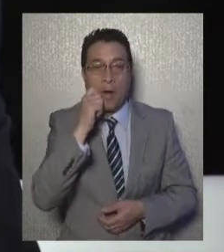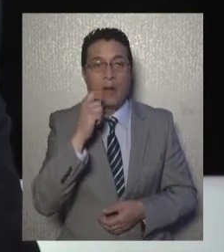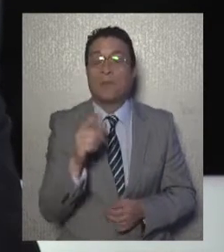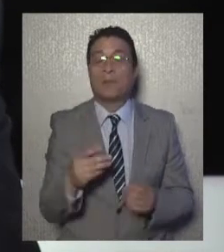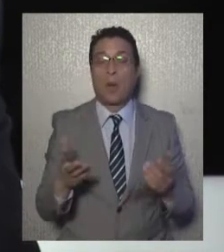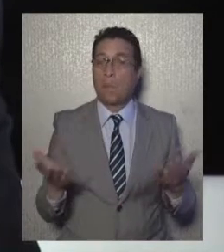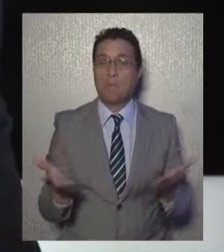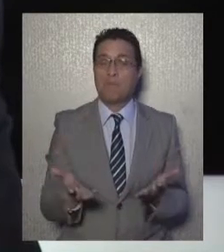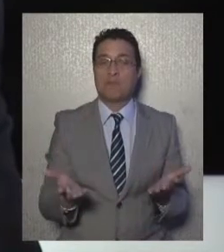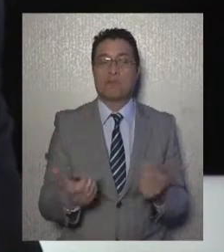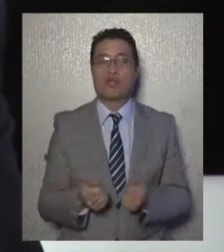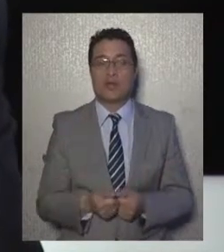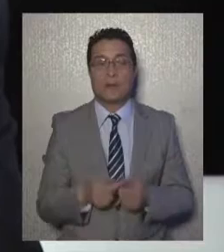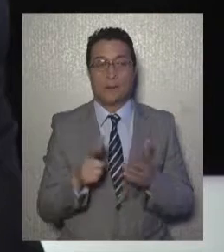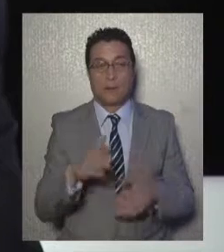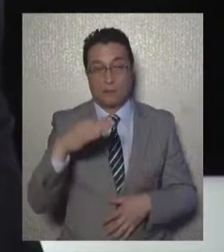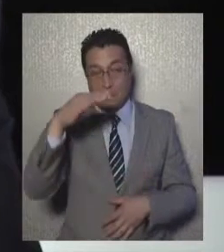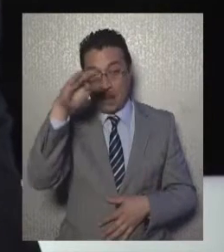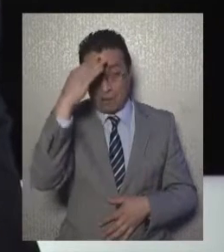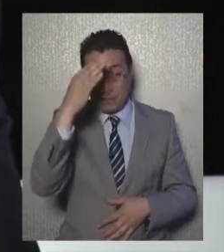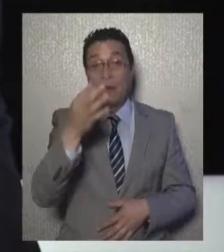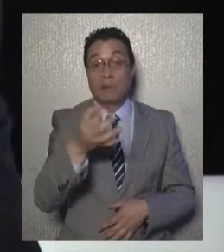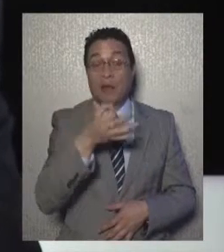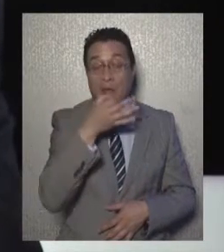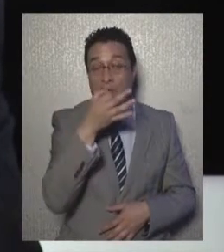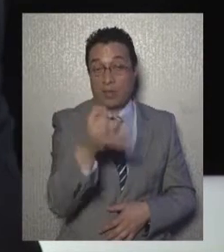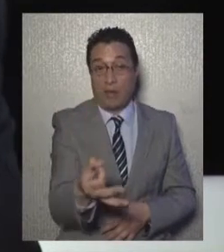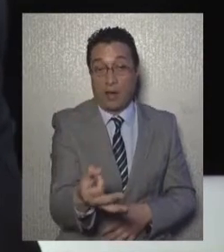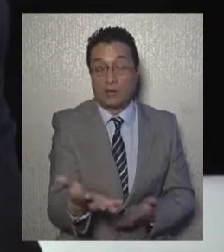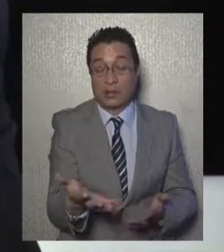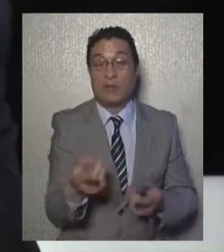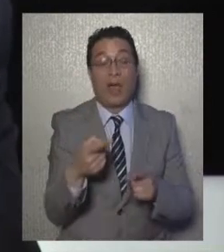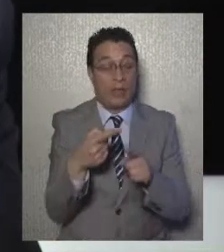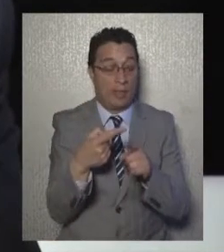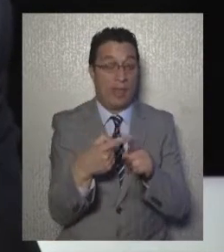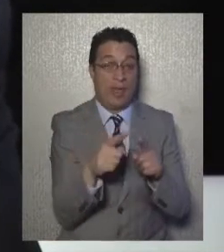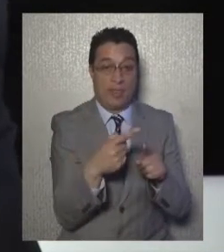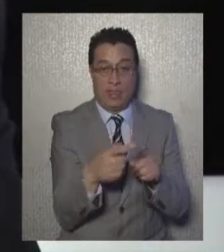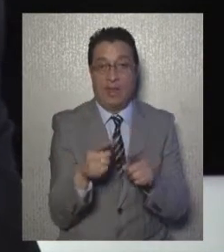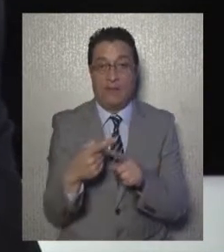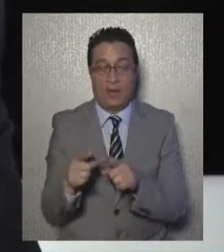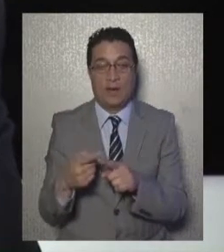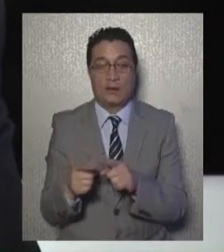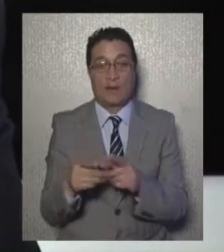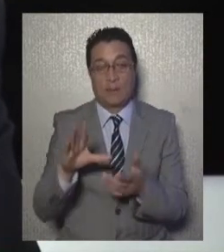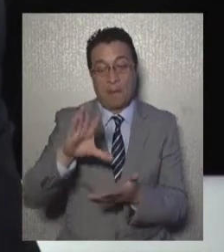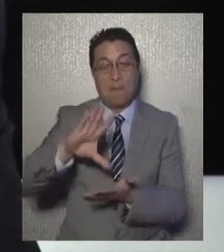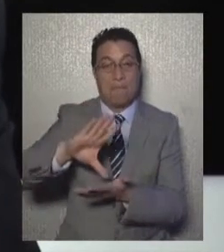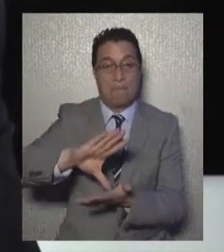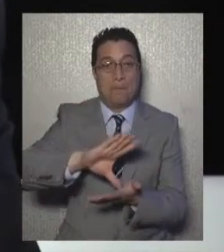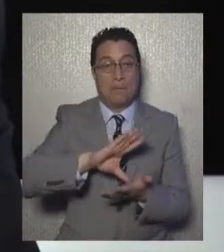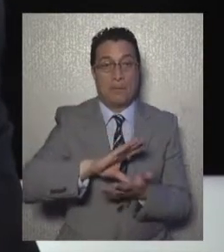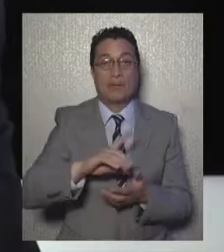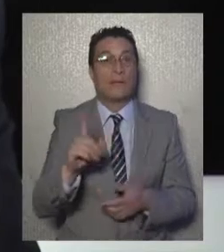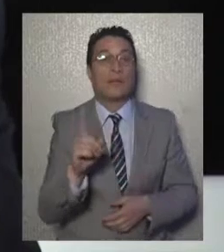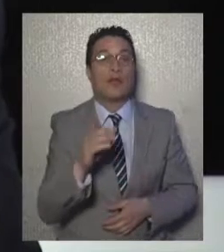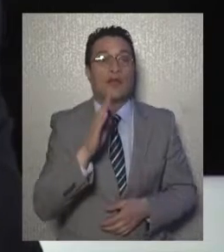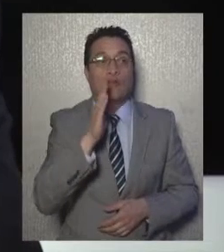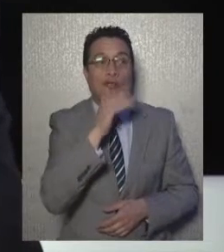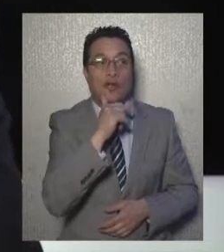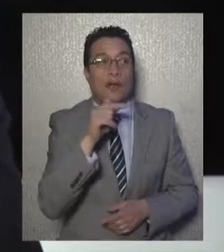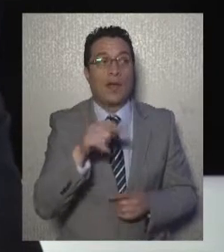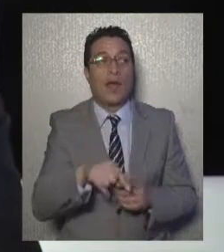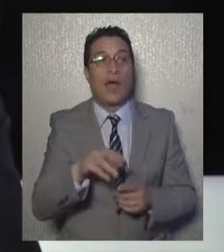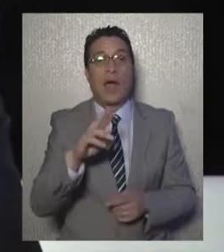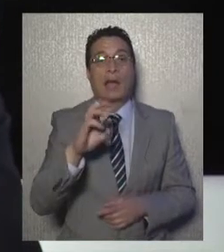Porque la experiencia nos indica que la diferencia entre los países no está en sus